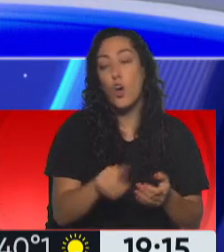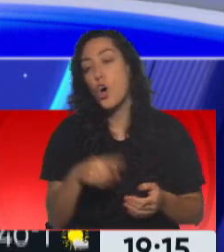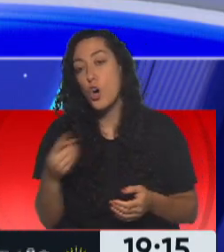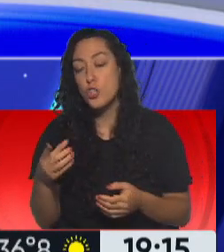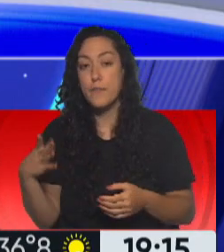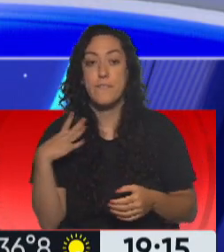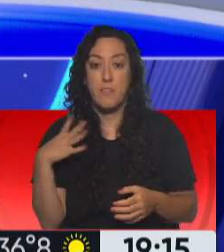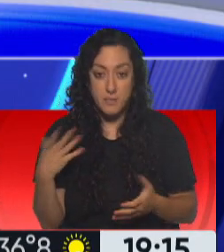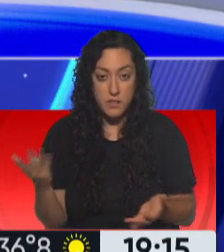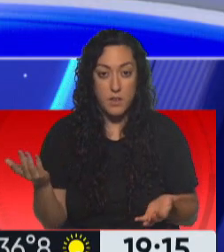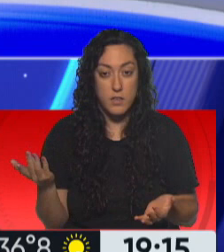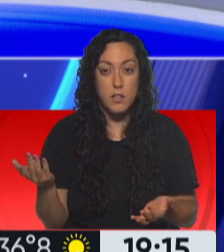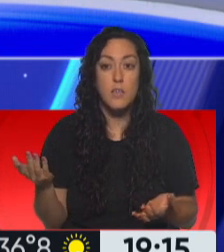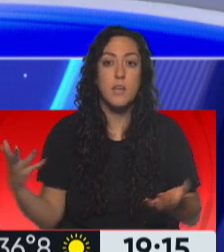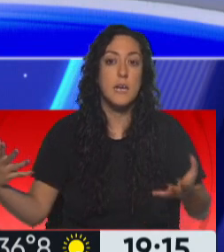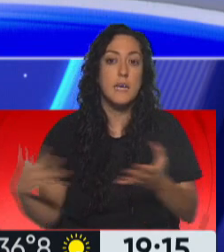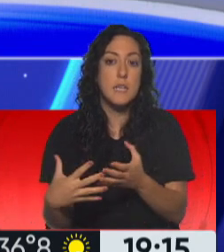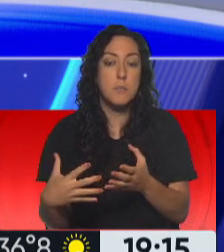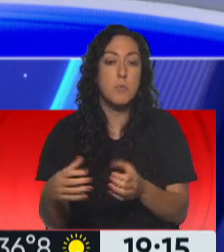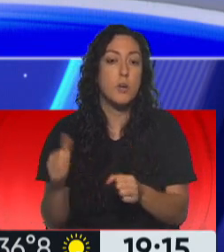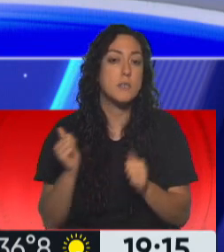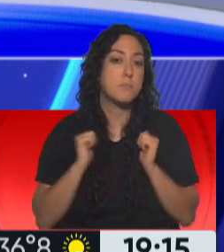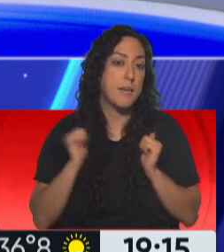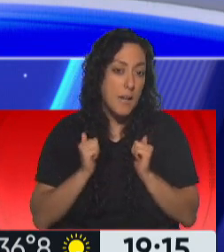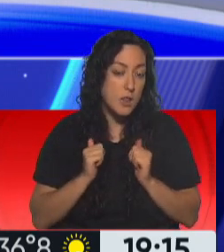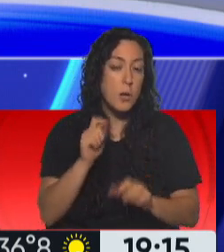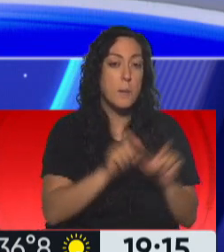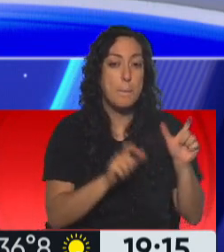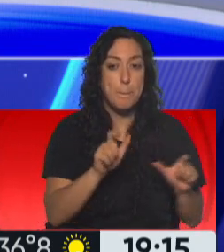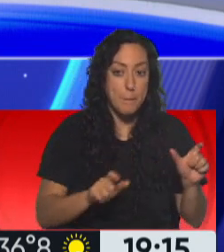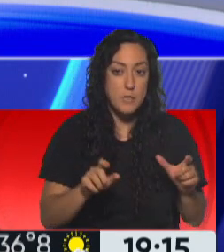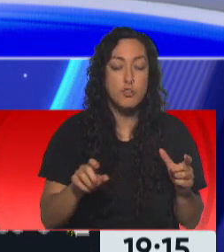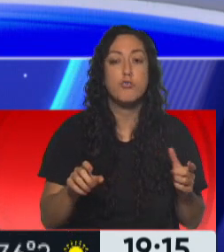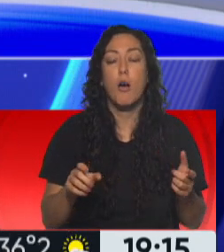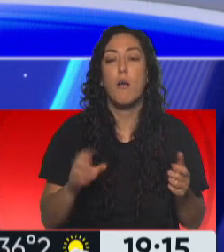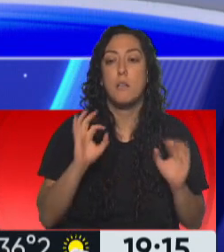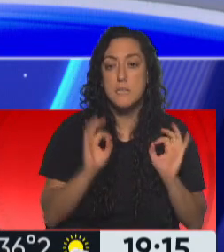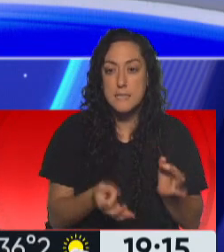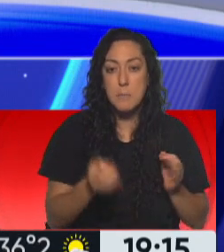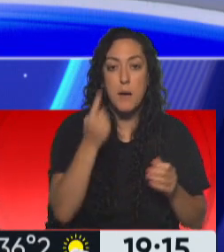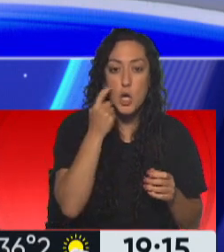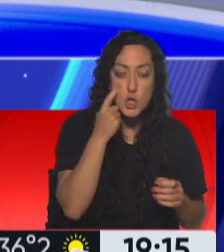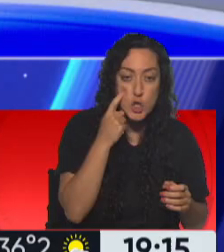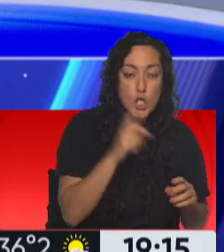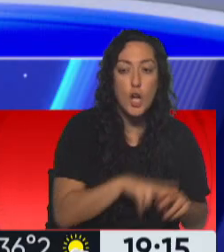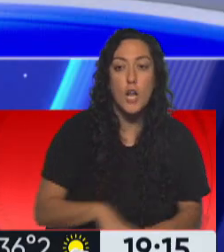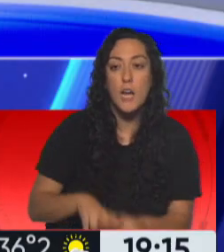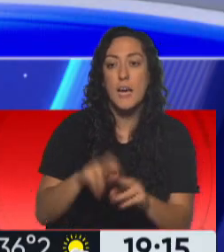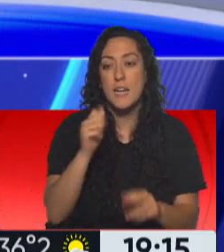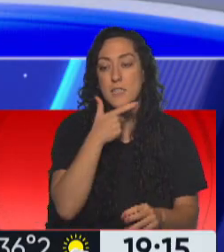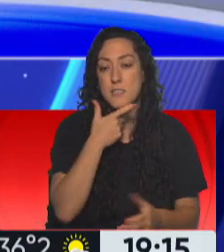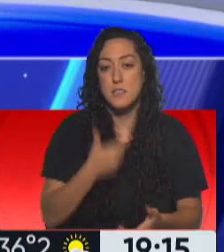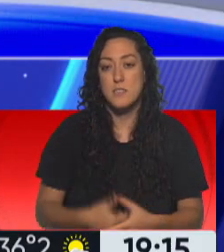en stand-by a la espera de que llegue personal adecuado para constatar si hay una pérdida de gas. ¿Esto es